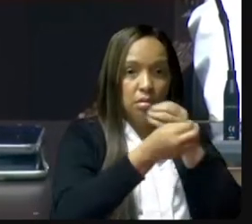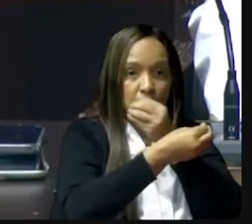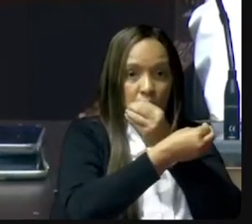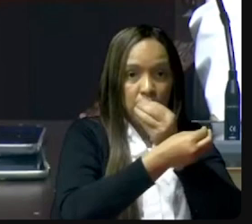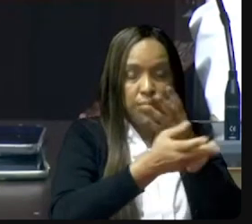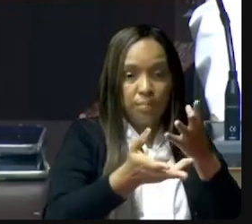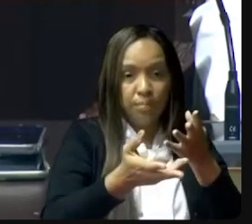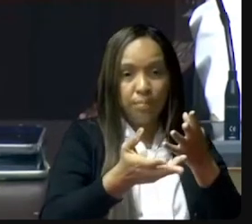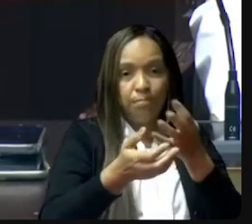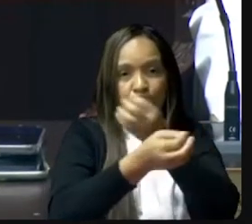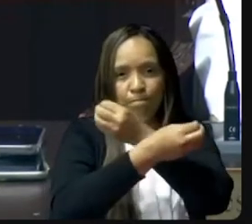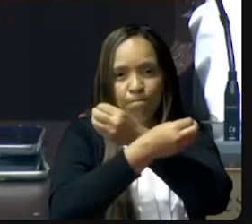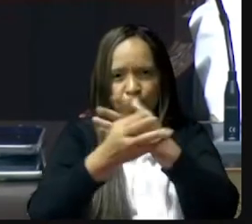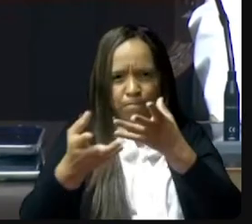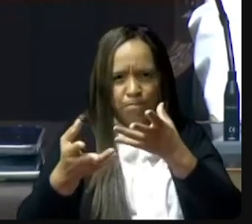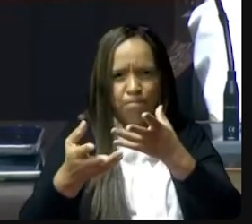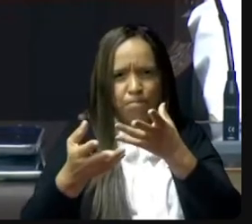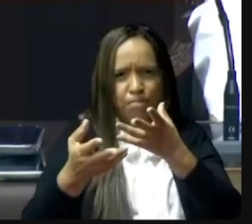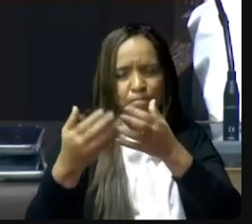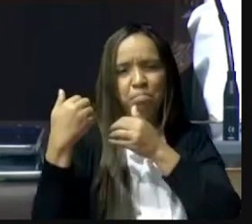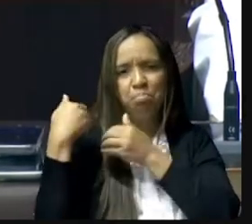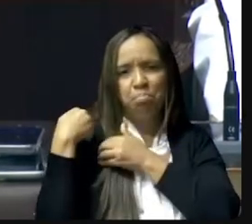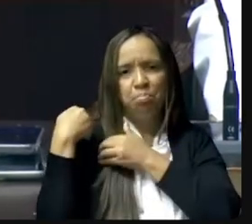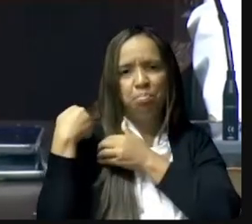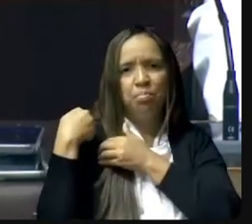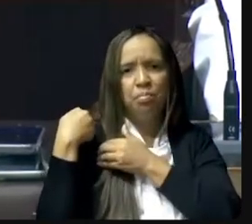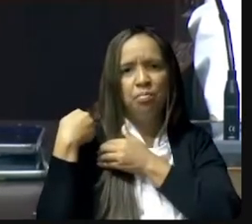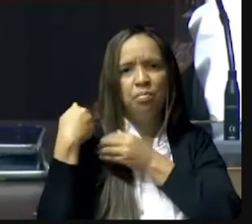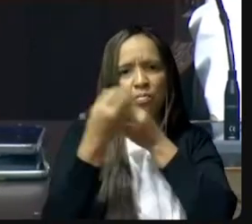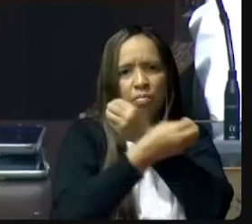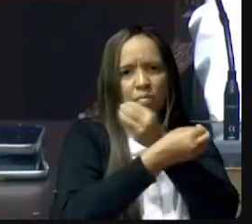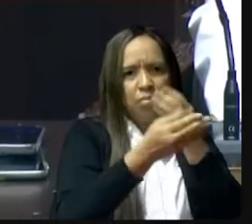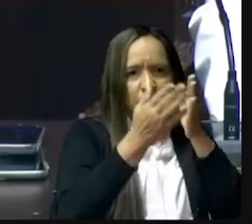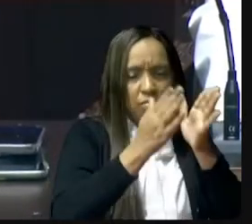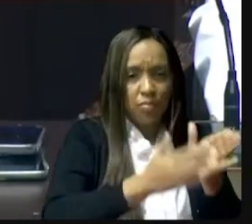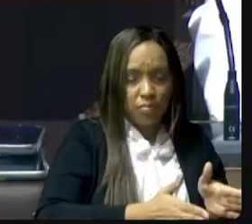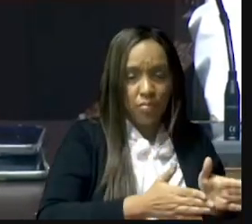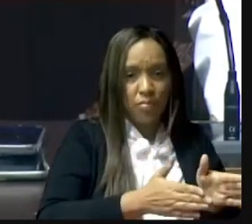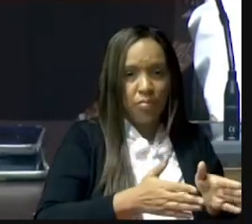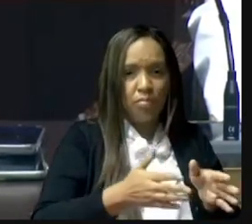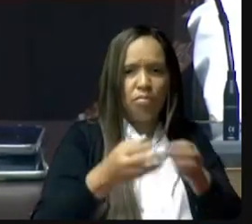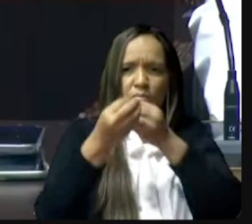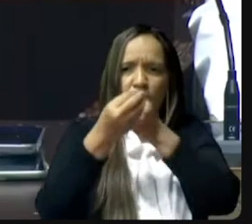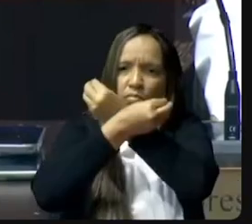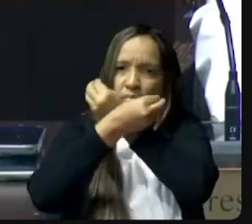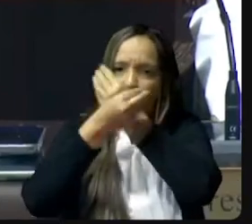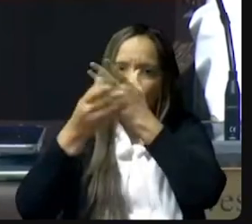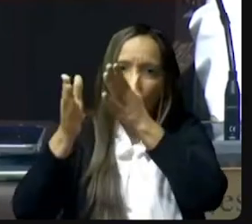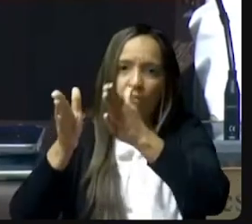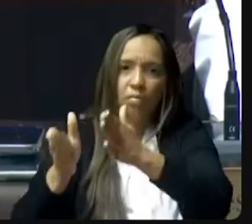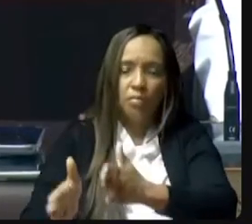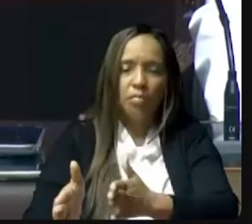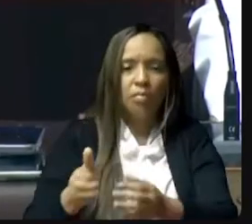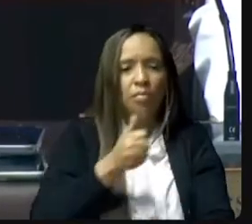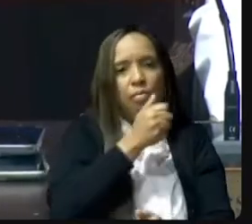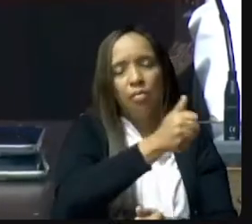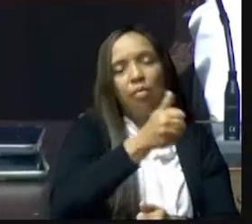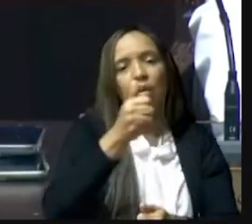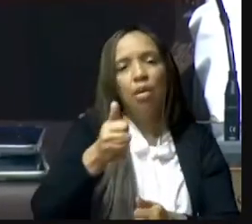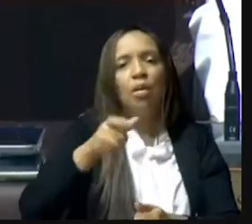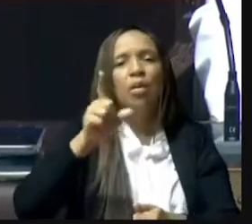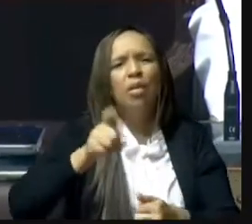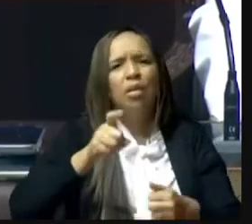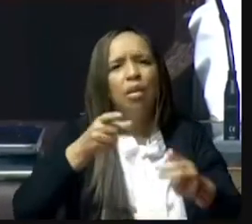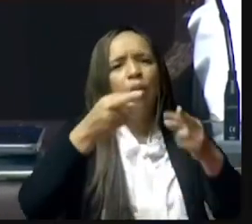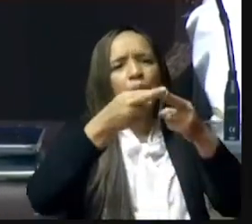Voceros entonces Voceros reúnanse este siempre le damos la prerrogativa